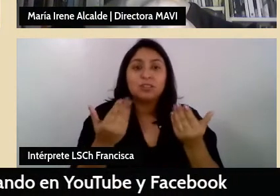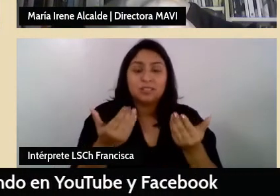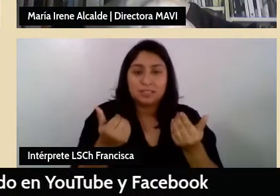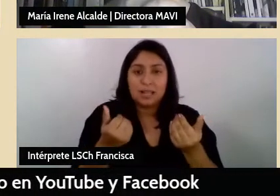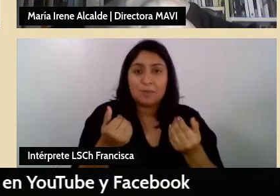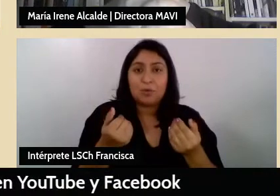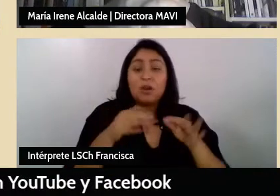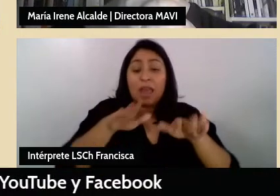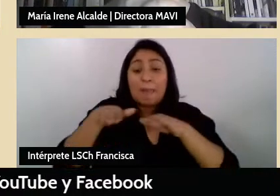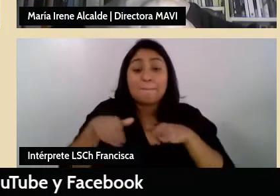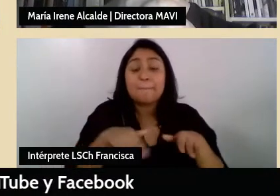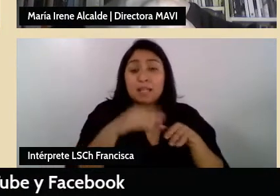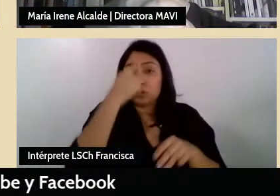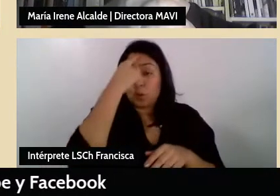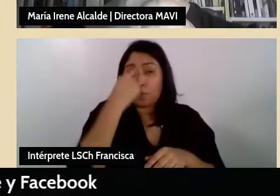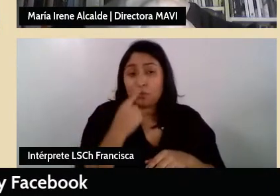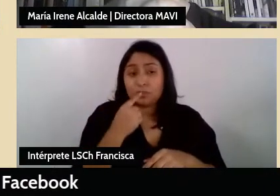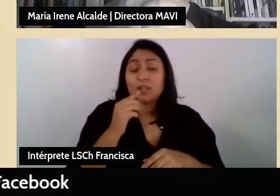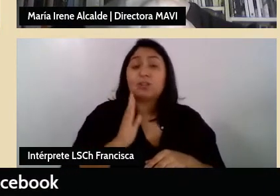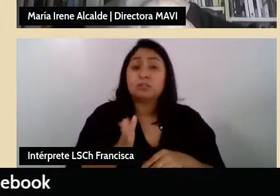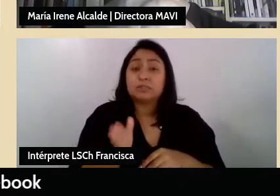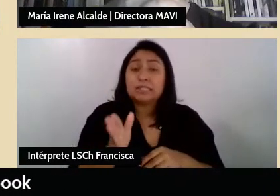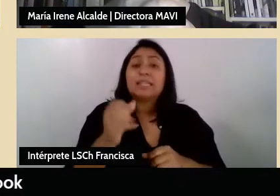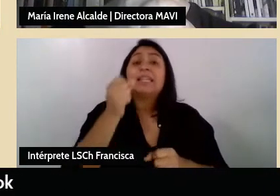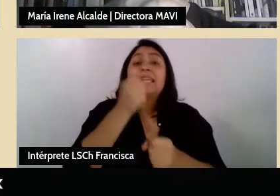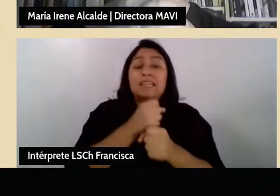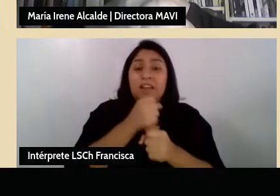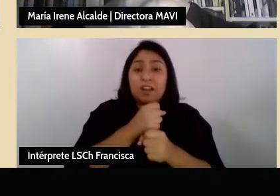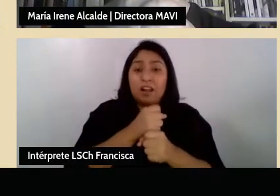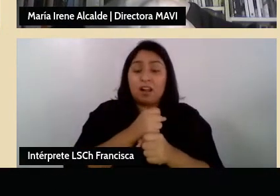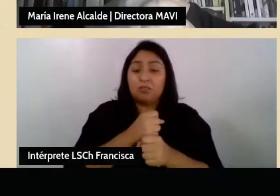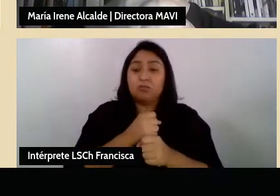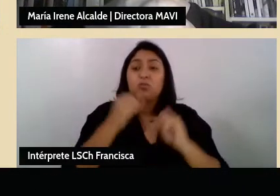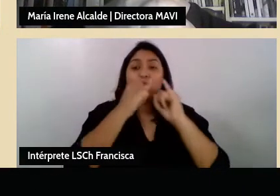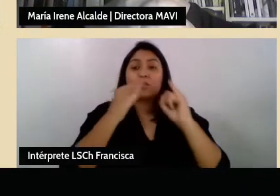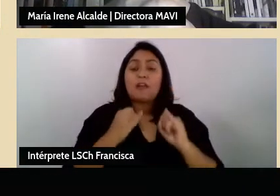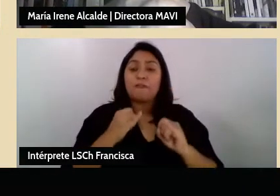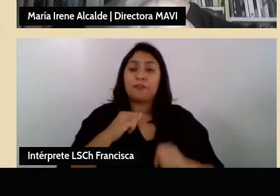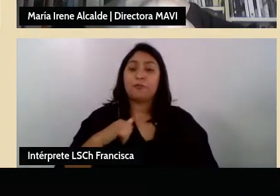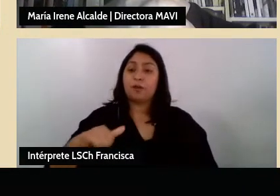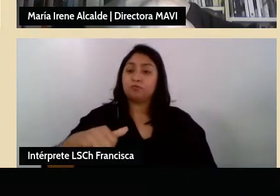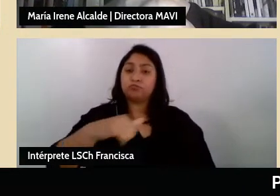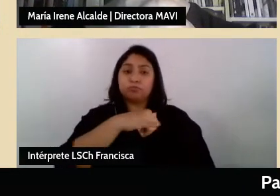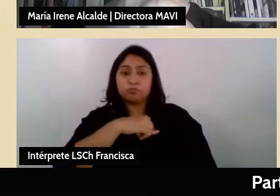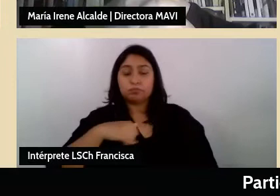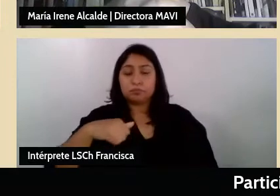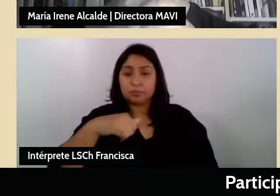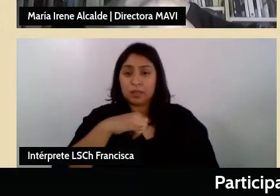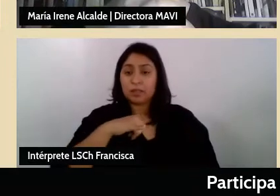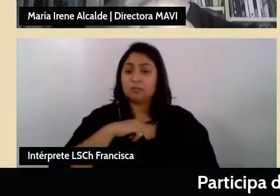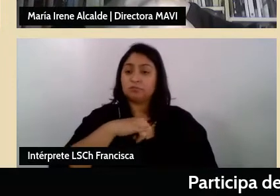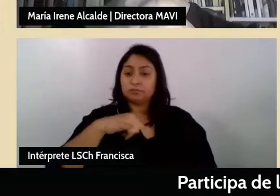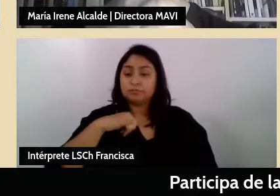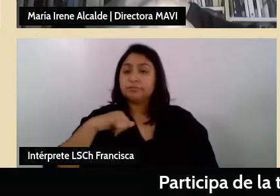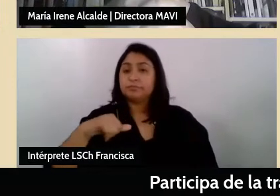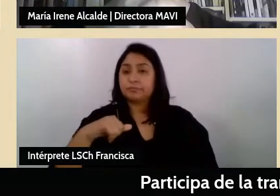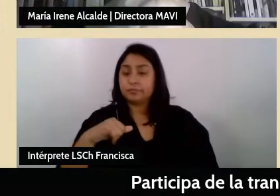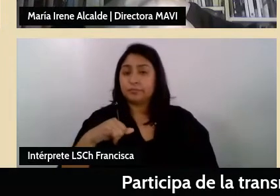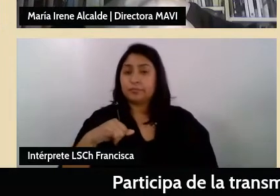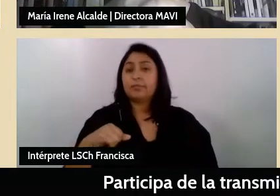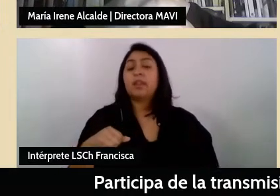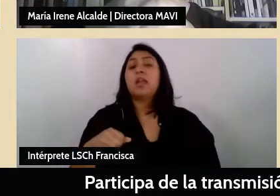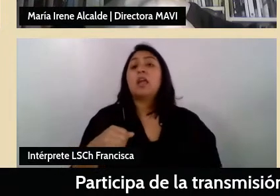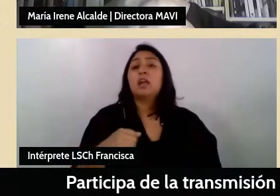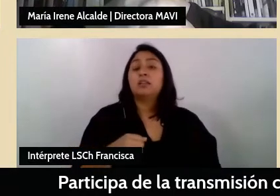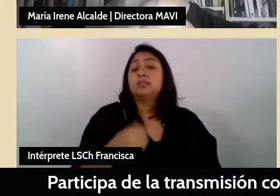seguir trabajando de una manera más horizontal, de una manera más comunitaria, de una manera más vocacional, como decía